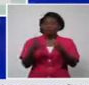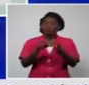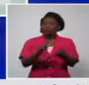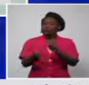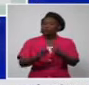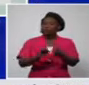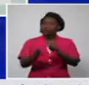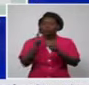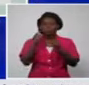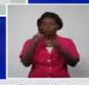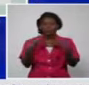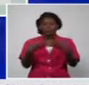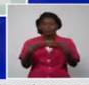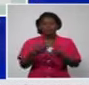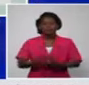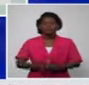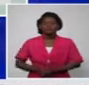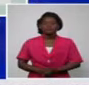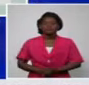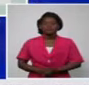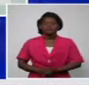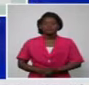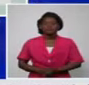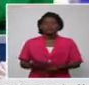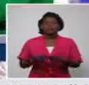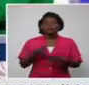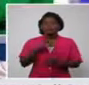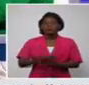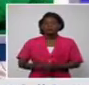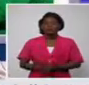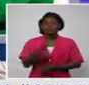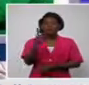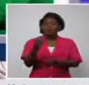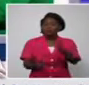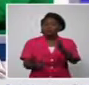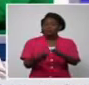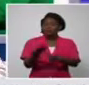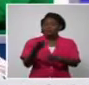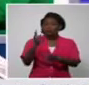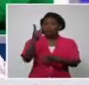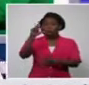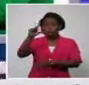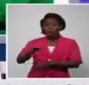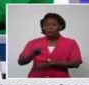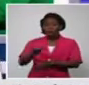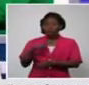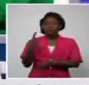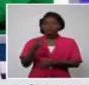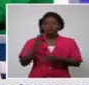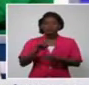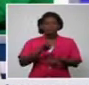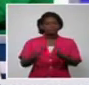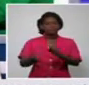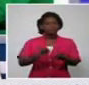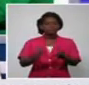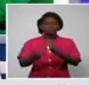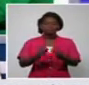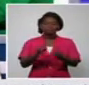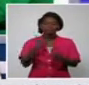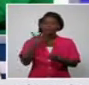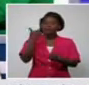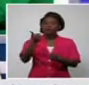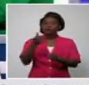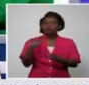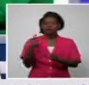importante. Aunque sean 2 que disminuyan, uno siempre trata de buscar el elemento positivo.